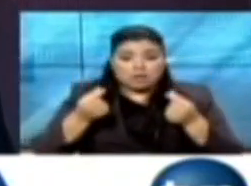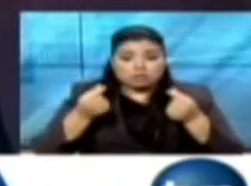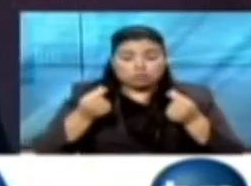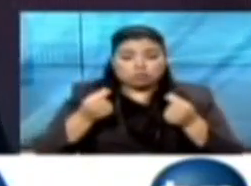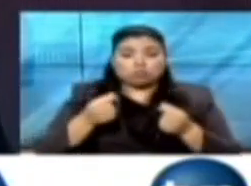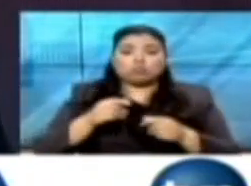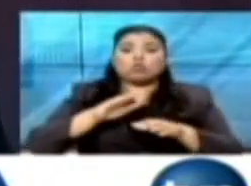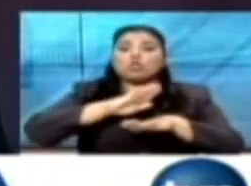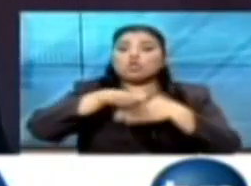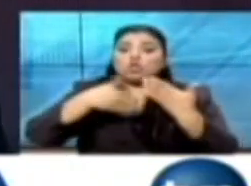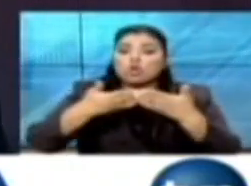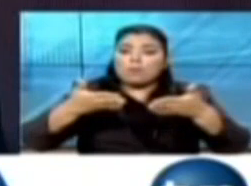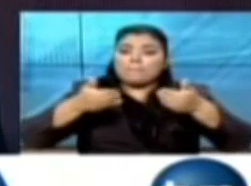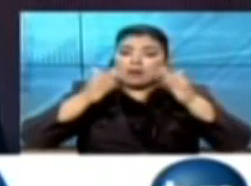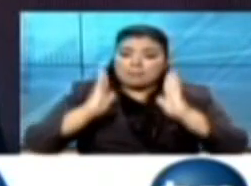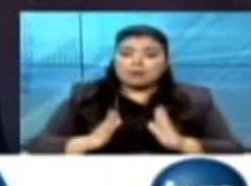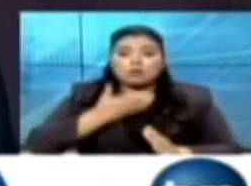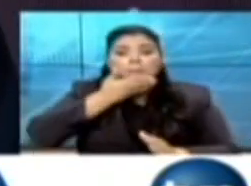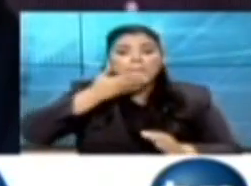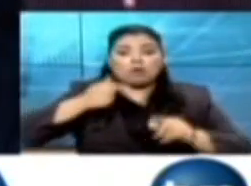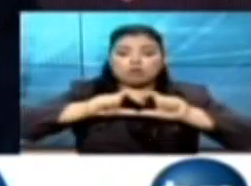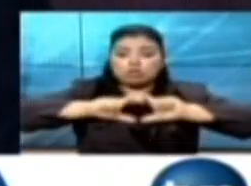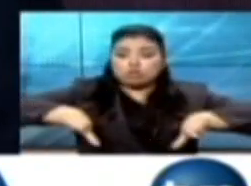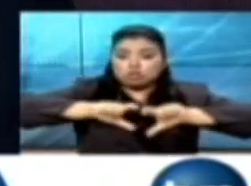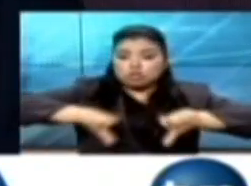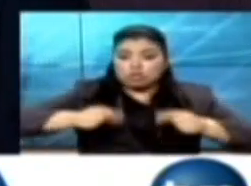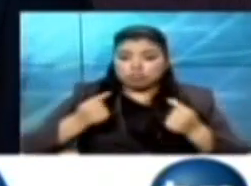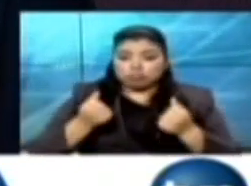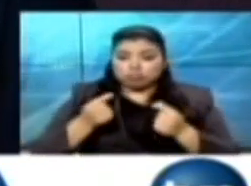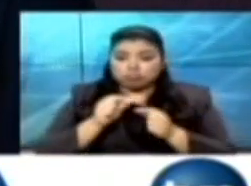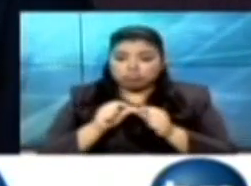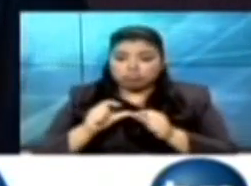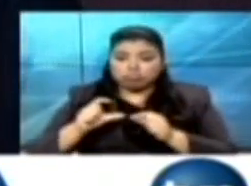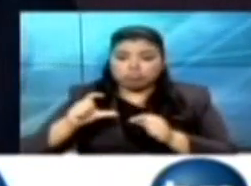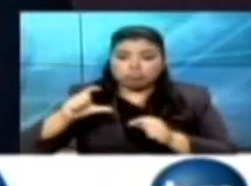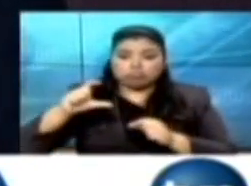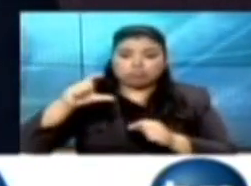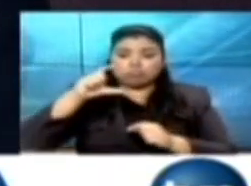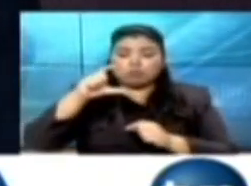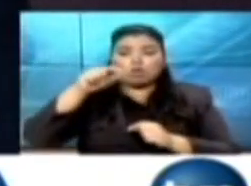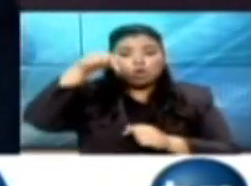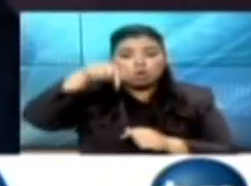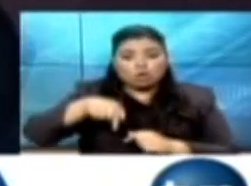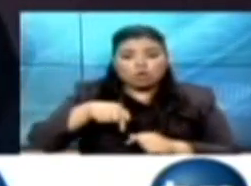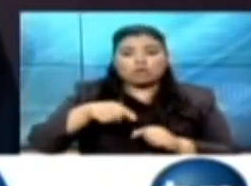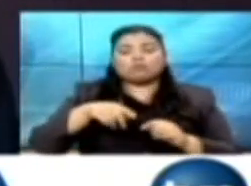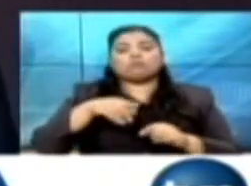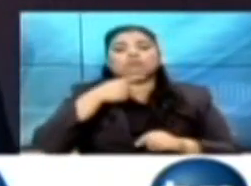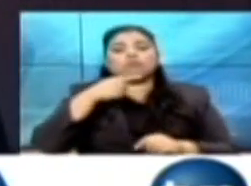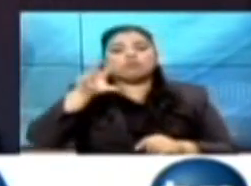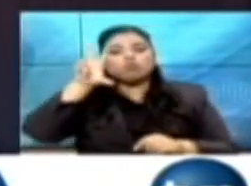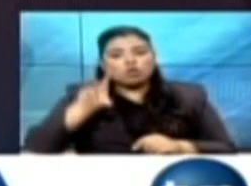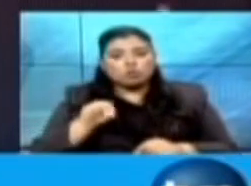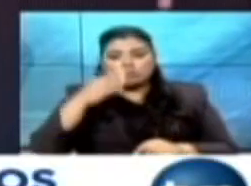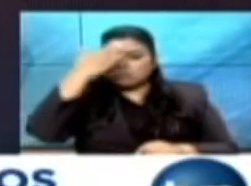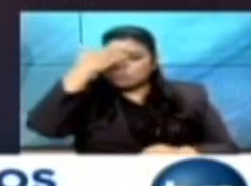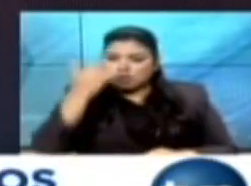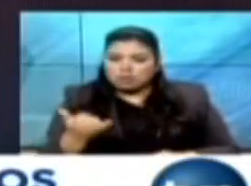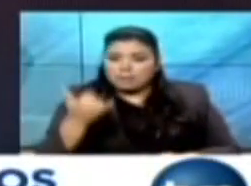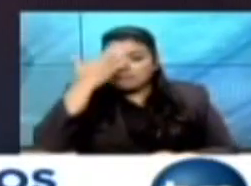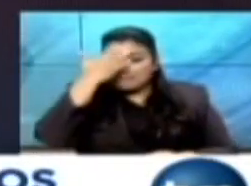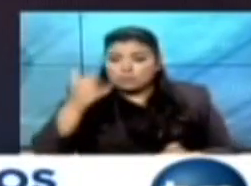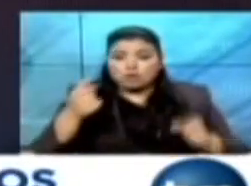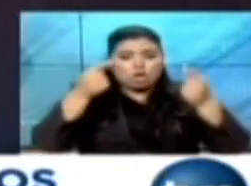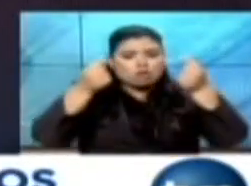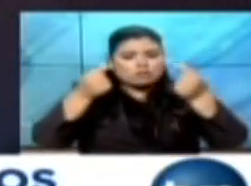poder adquisitivo a la población para consumir lo que hoy le es negado. ¿Negado por qué? Porque